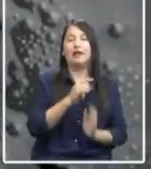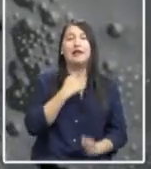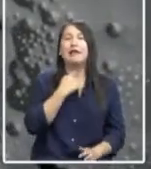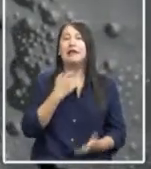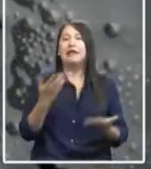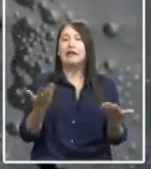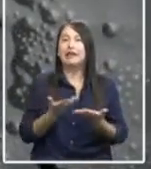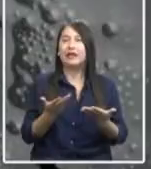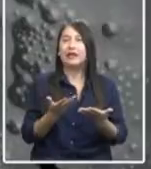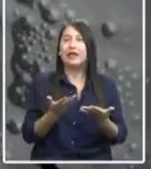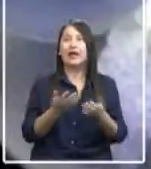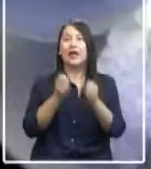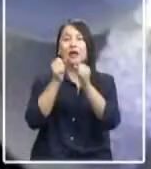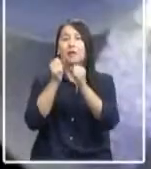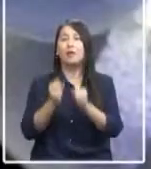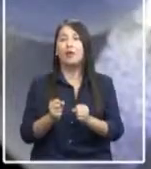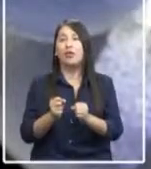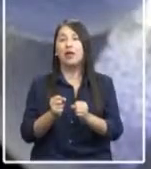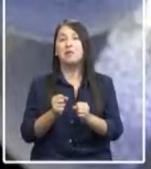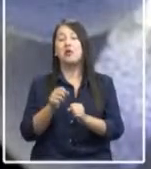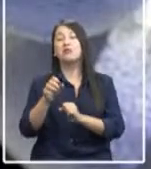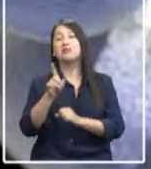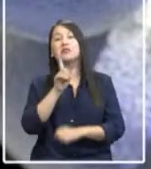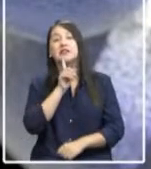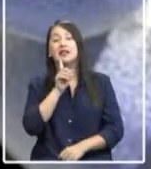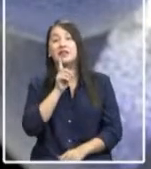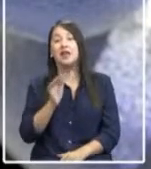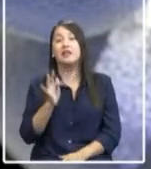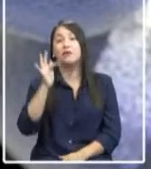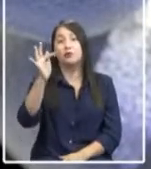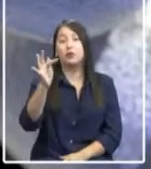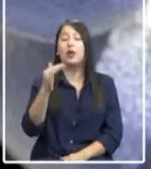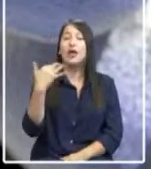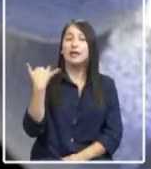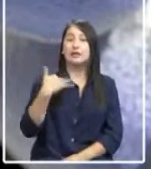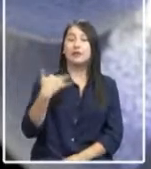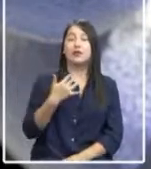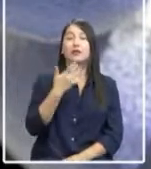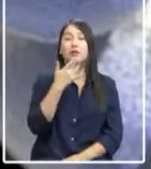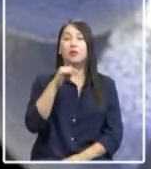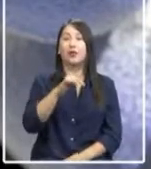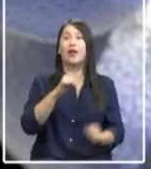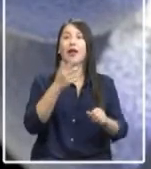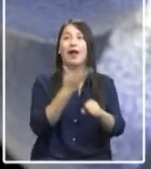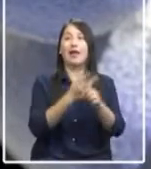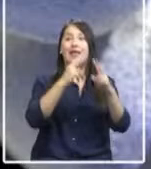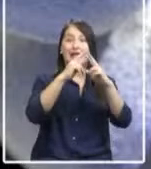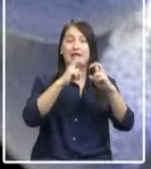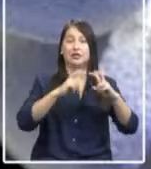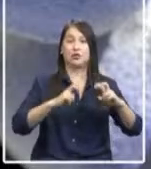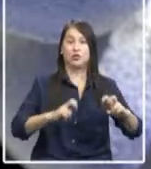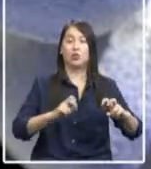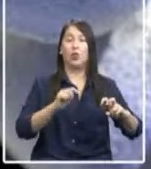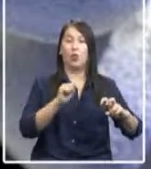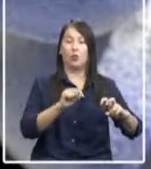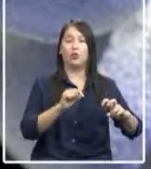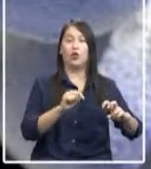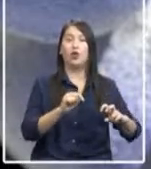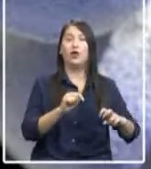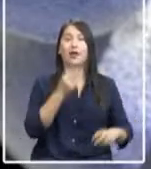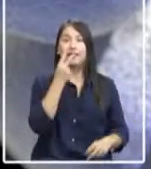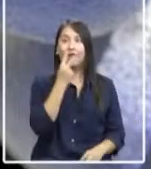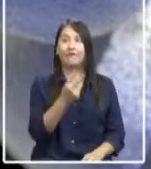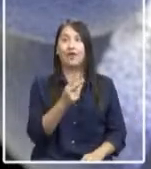alternativas podría uno tener. ¿Por qué es importante esto? Porque hay estudios como este de Finkelstein y sus colegas, donde vieron